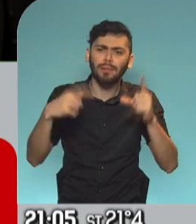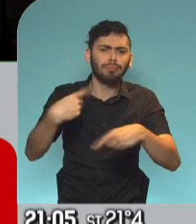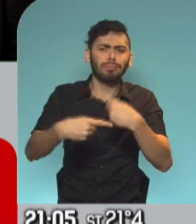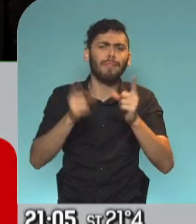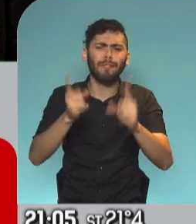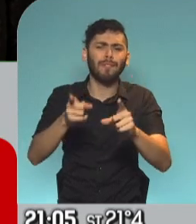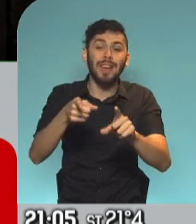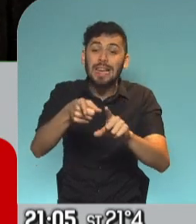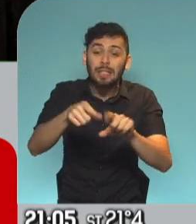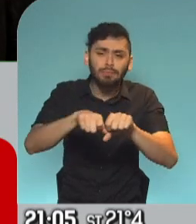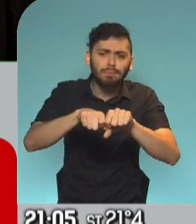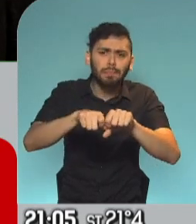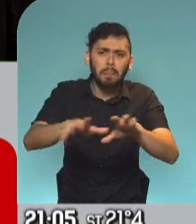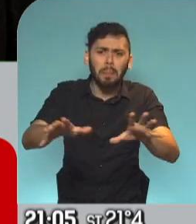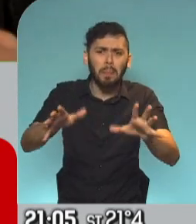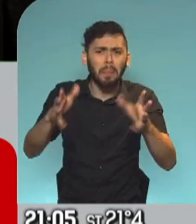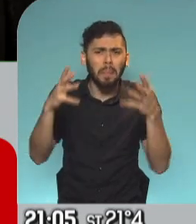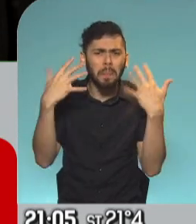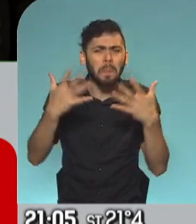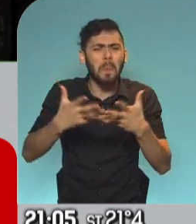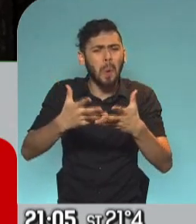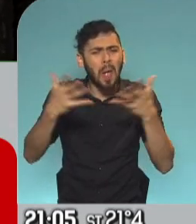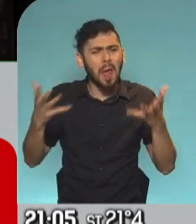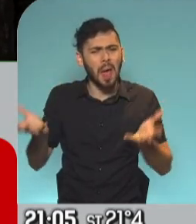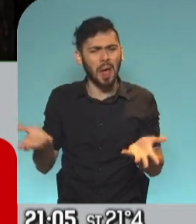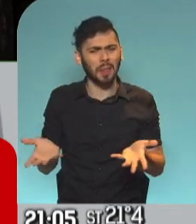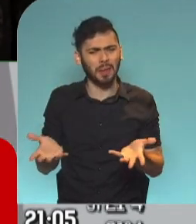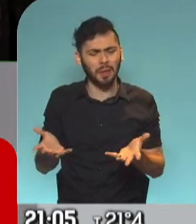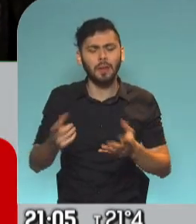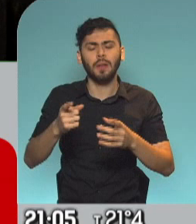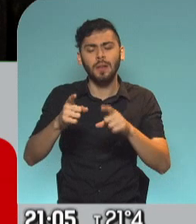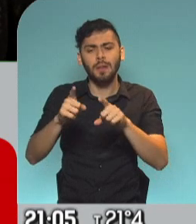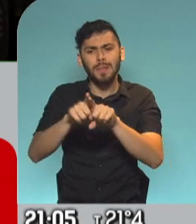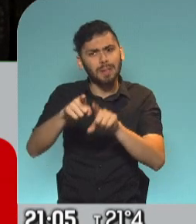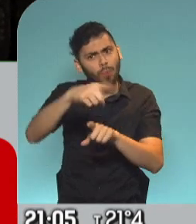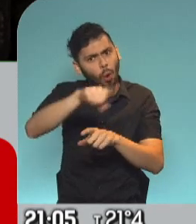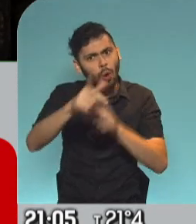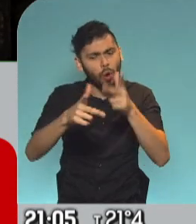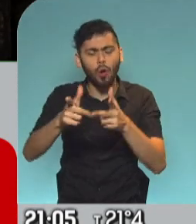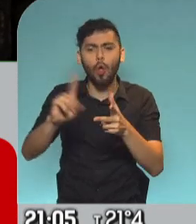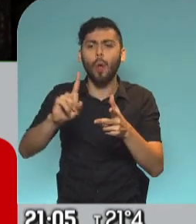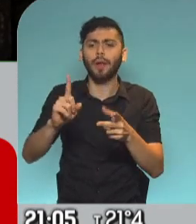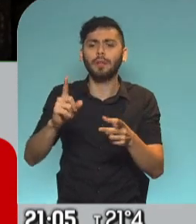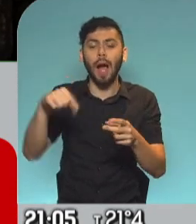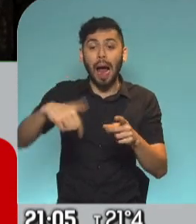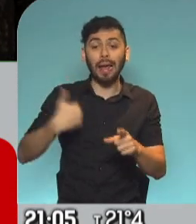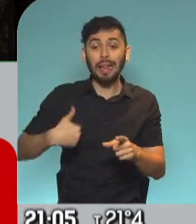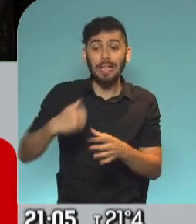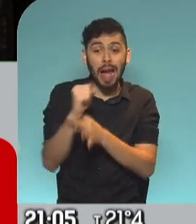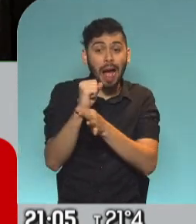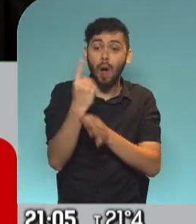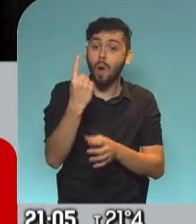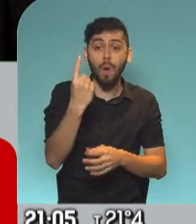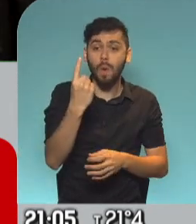es inmenso. Hay que decir, como bien decían ustedes, que no solo fue reconocido aquí en la Argentina, sino como bien